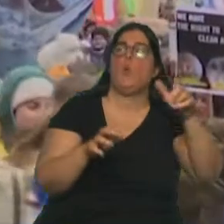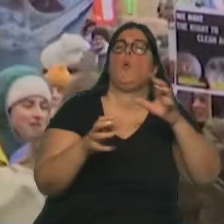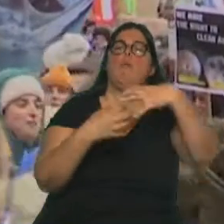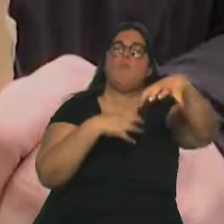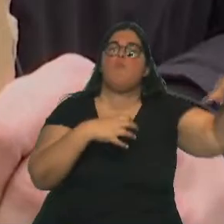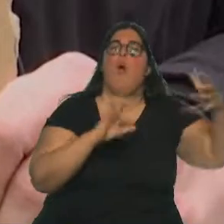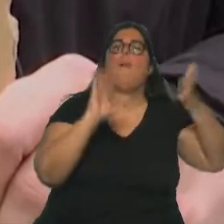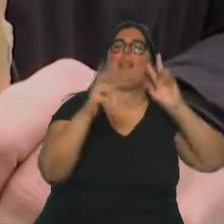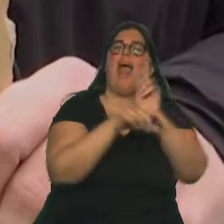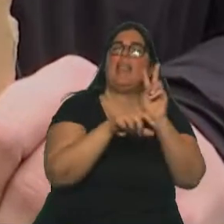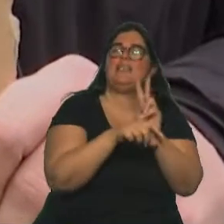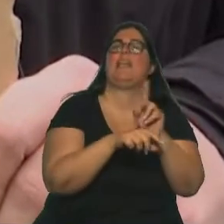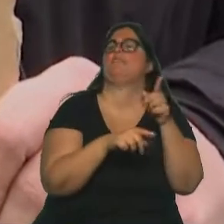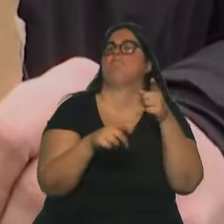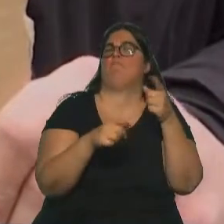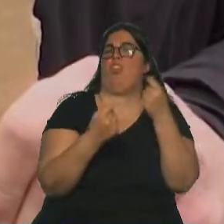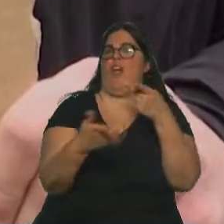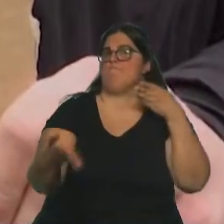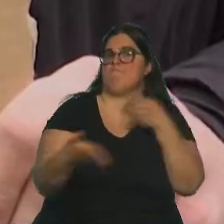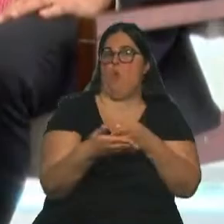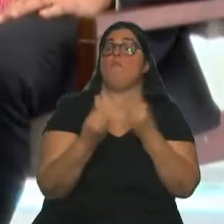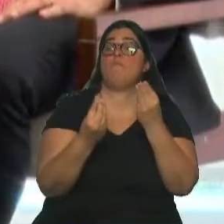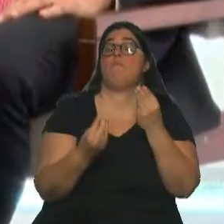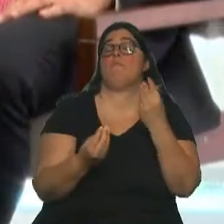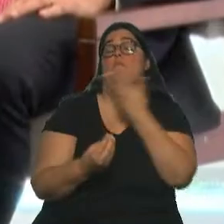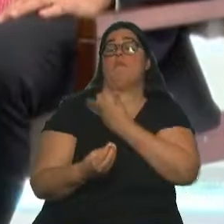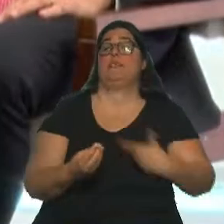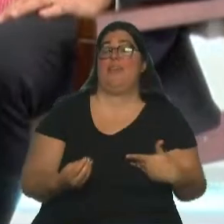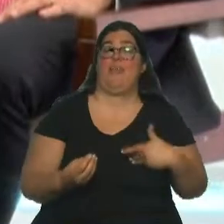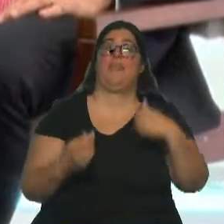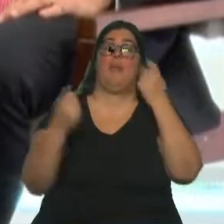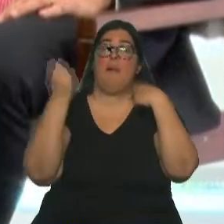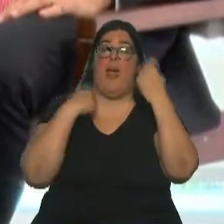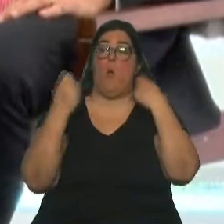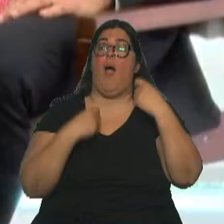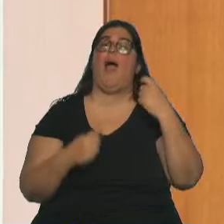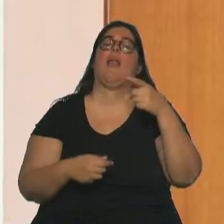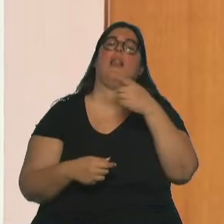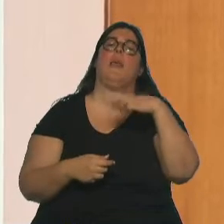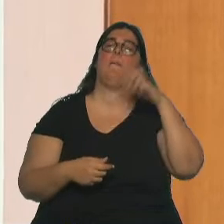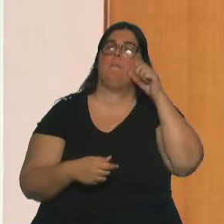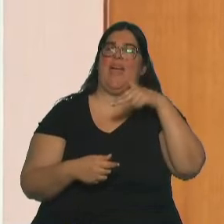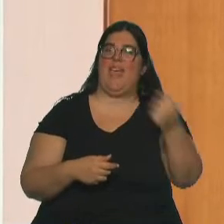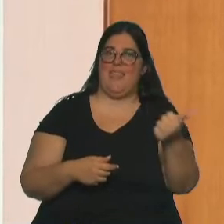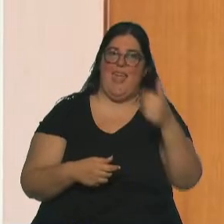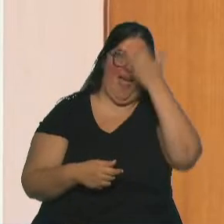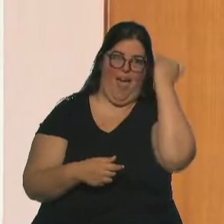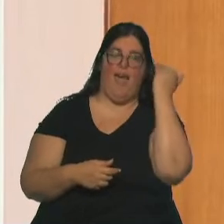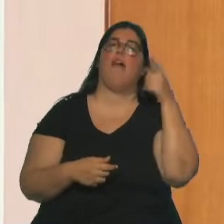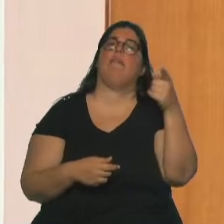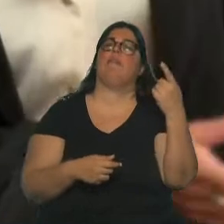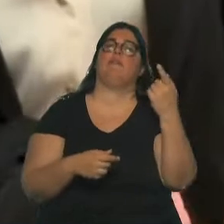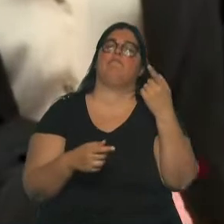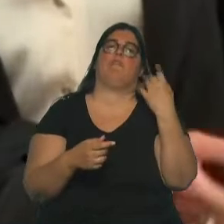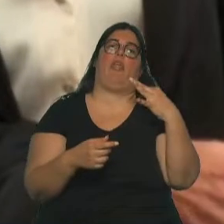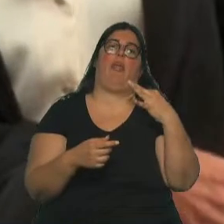trabaron el avance de las negociaciones y llevaron al presidente de Paraguay, Santiago Peña, a lanzar un ultimátum. El acuerdo debía firmarse